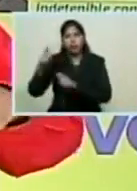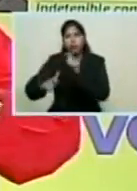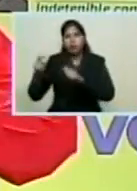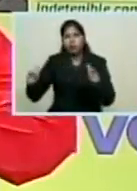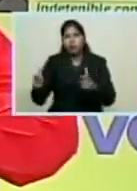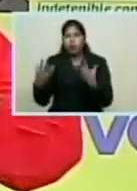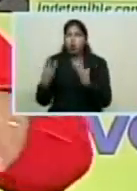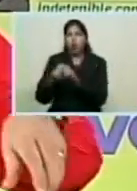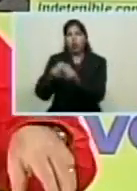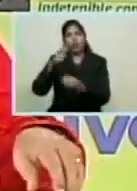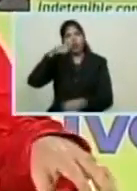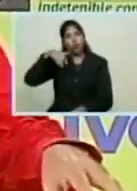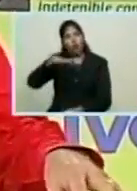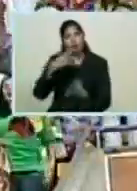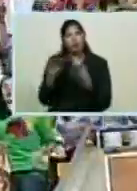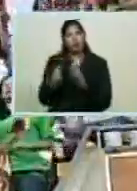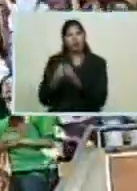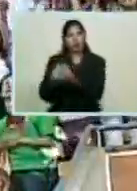con el pueblo.